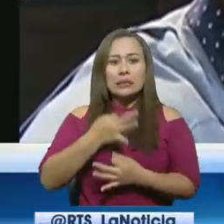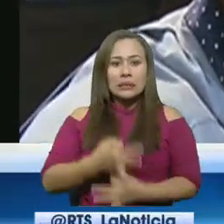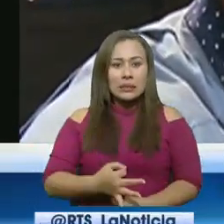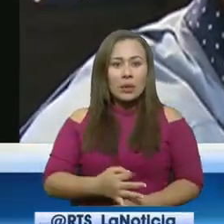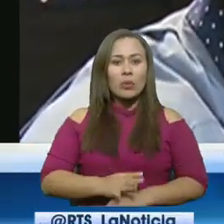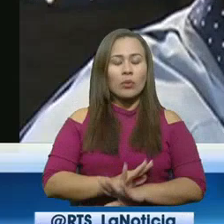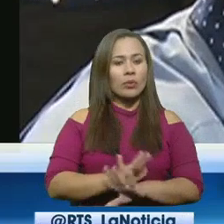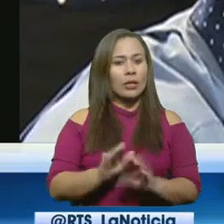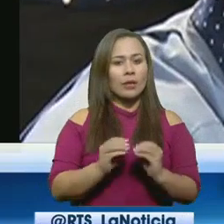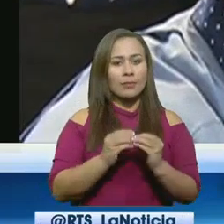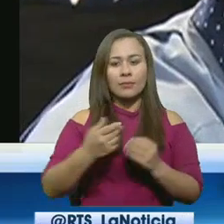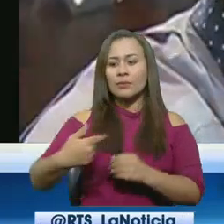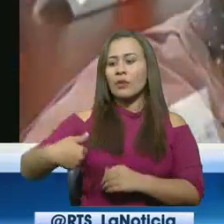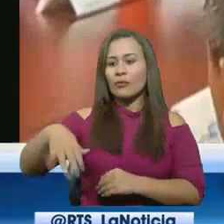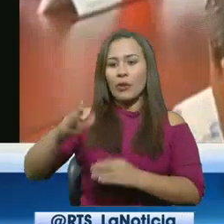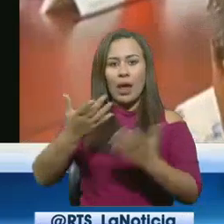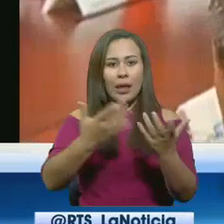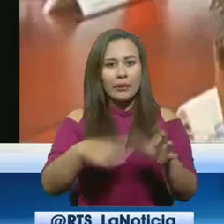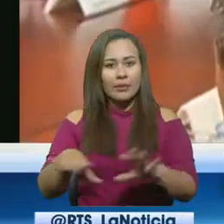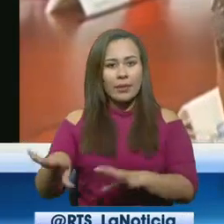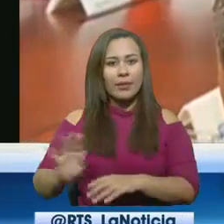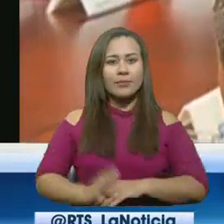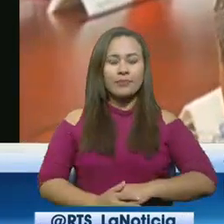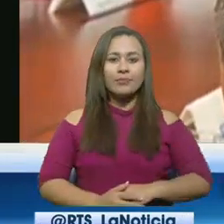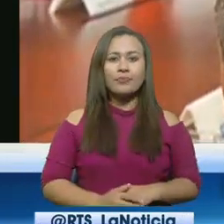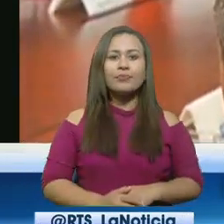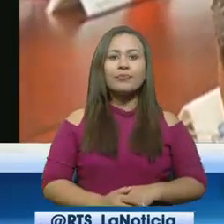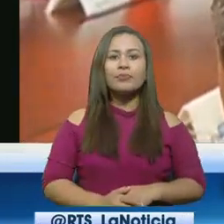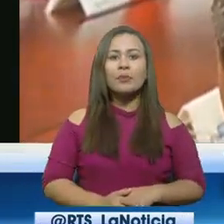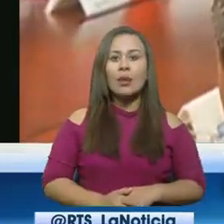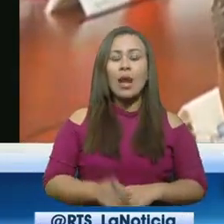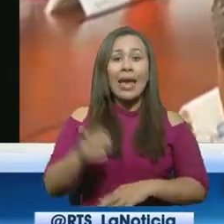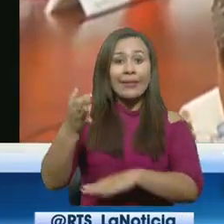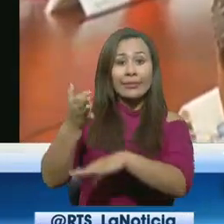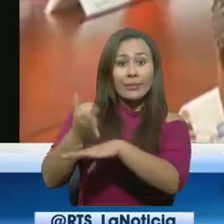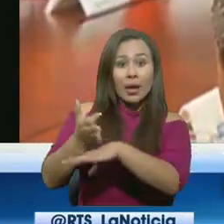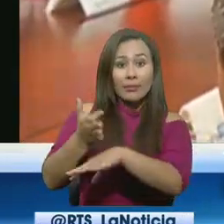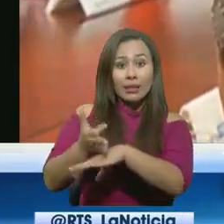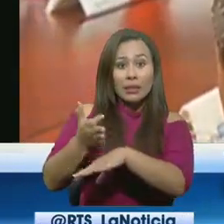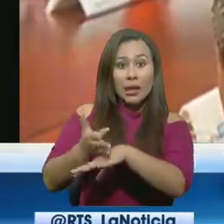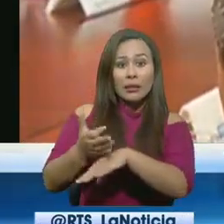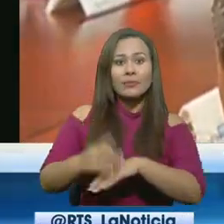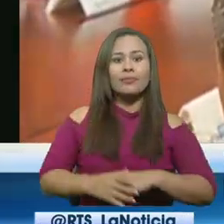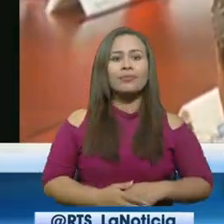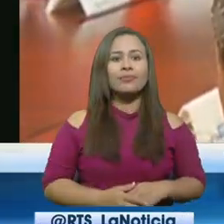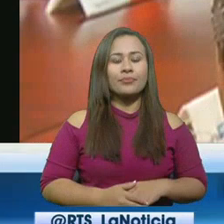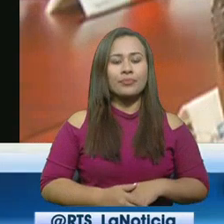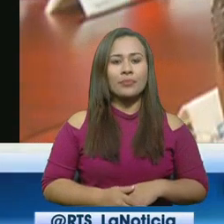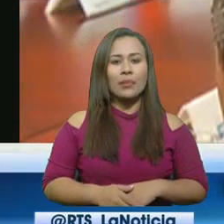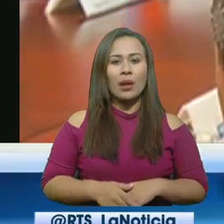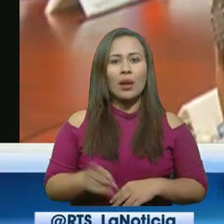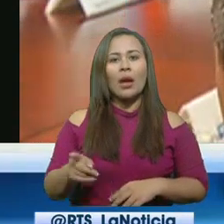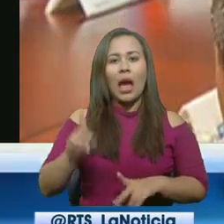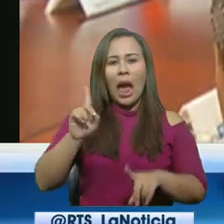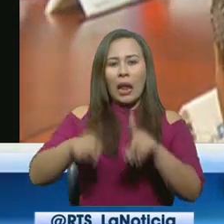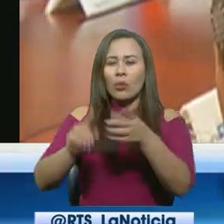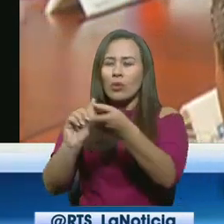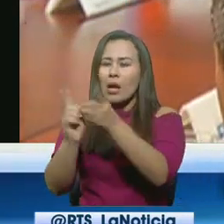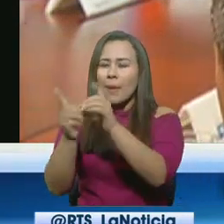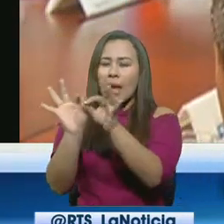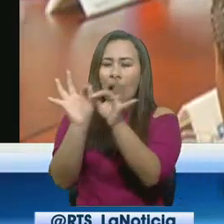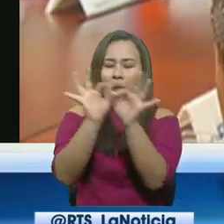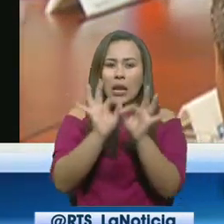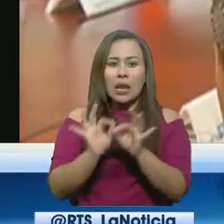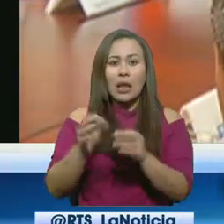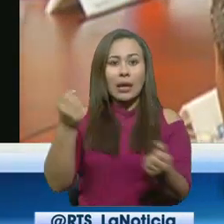identificadas, estuvieron haciendo actividades lúdicas. Y el suceso que se presentó en la terminal terrestre de Guayaquil, donde se tuvo que hacer cierre total de ingreso de